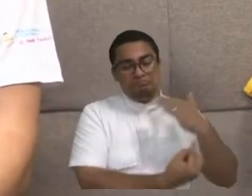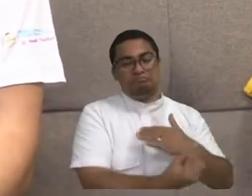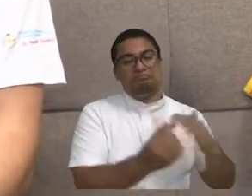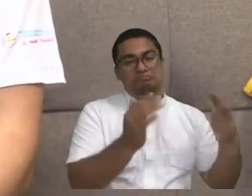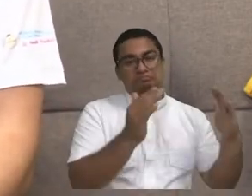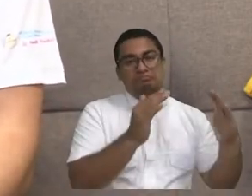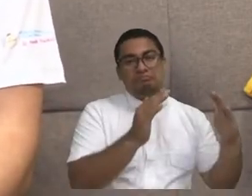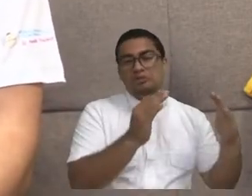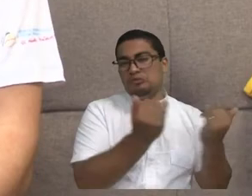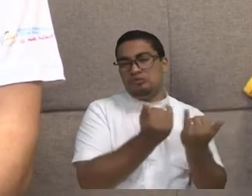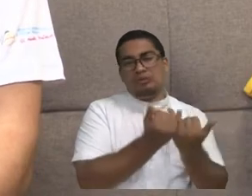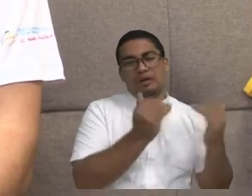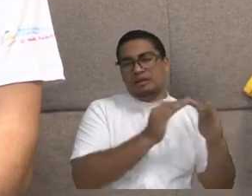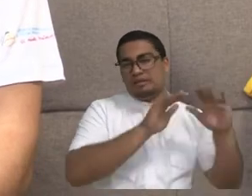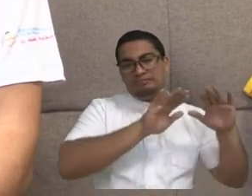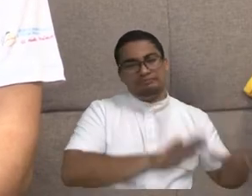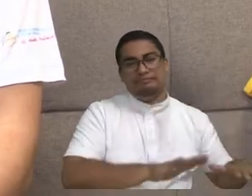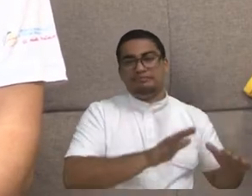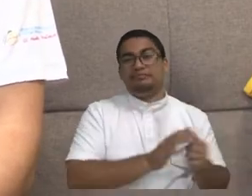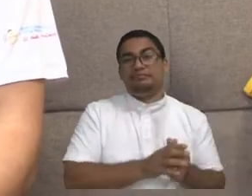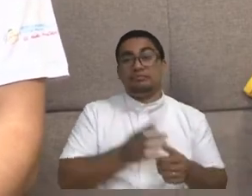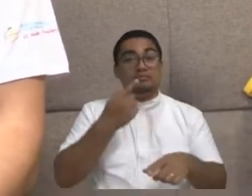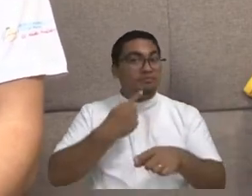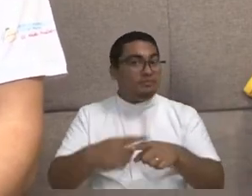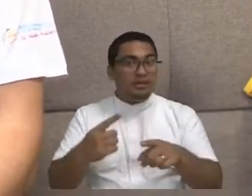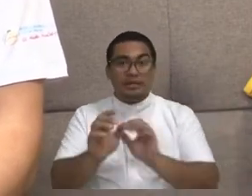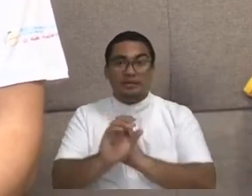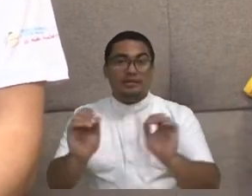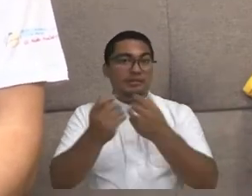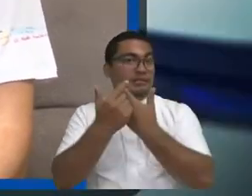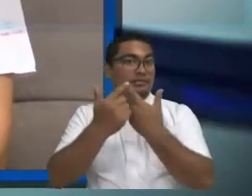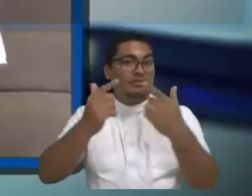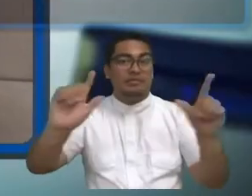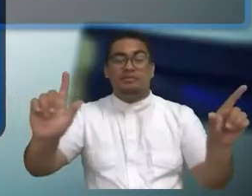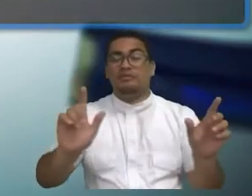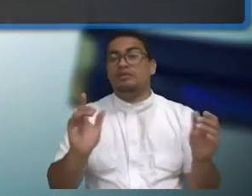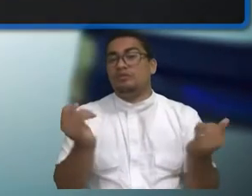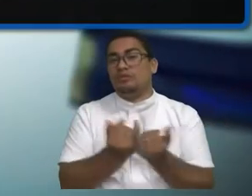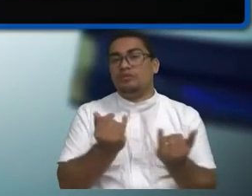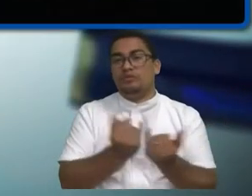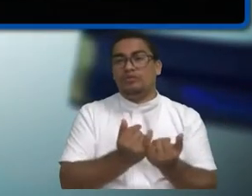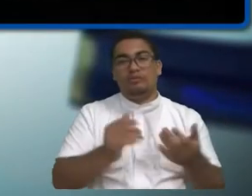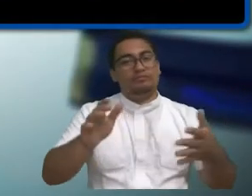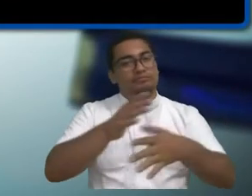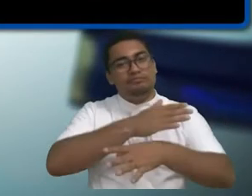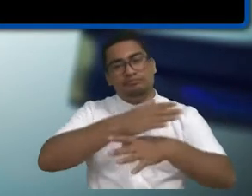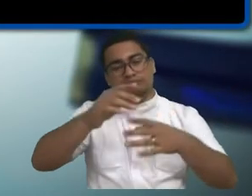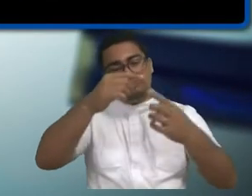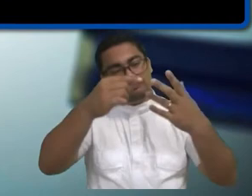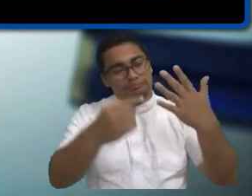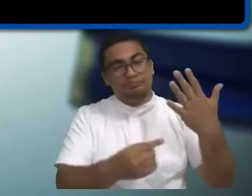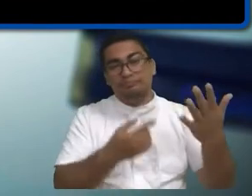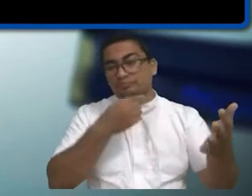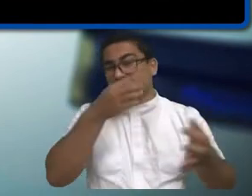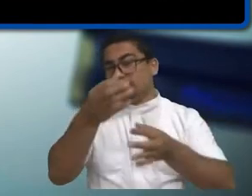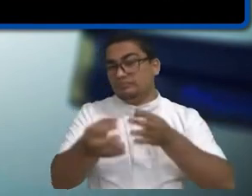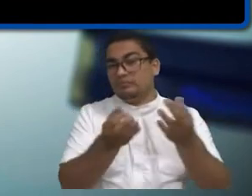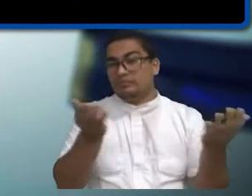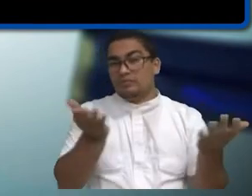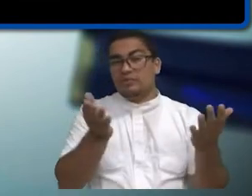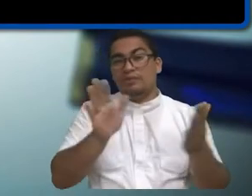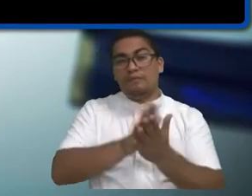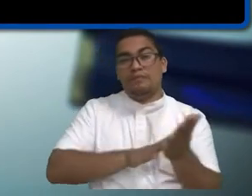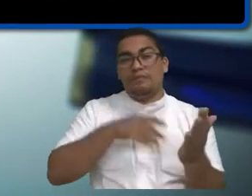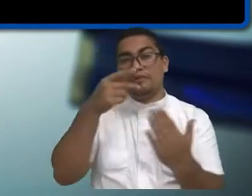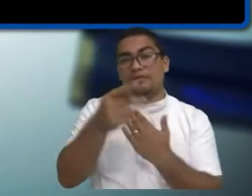es parte de suave cal mente gratuita en parte de esa restitución de derechos pues todo este paquete componente que estamos hablando está dentro de ese programa